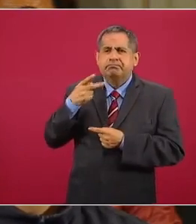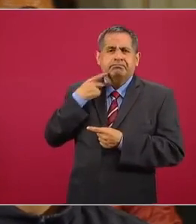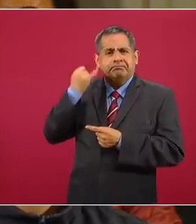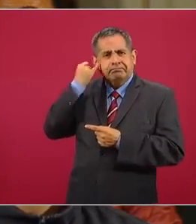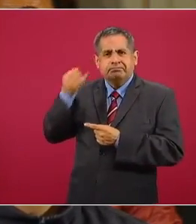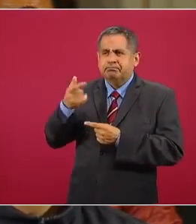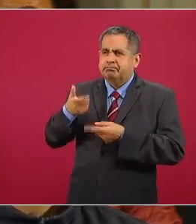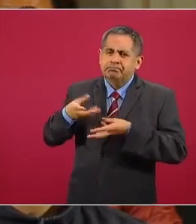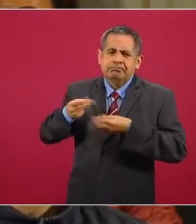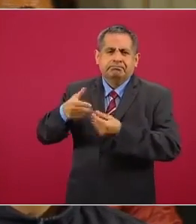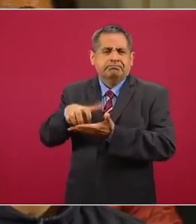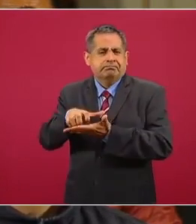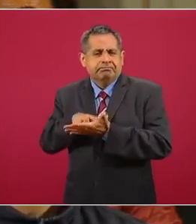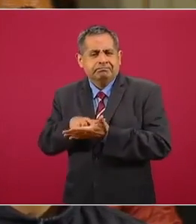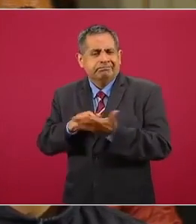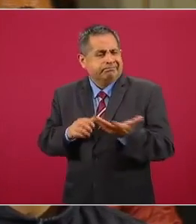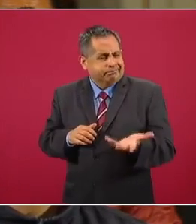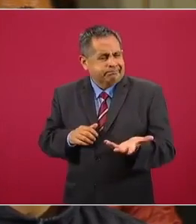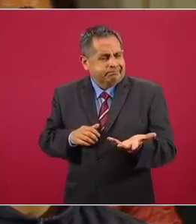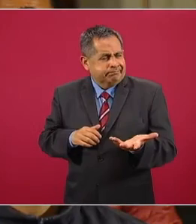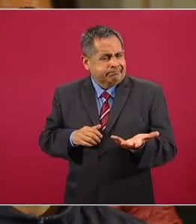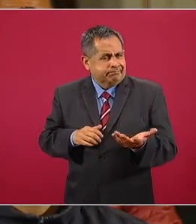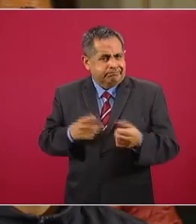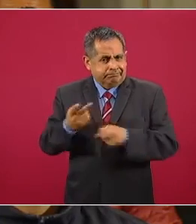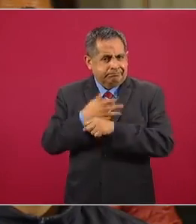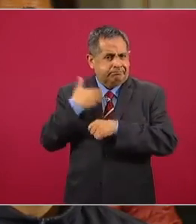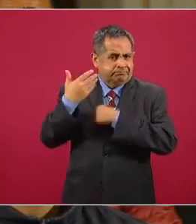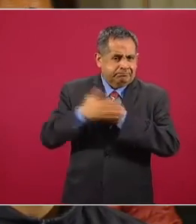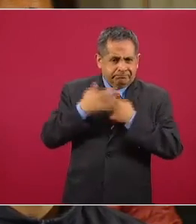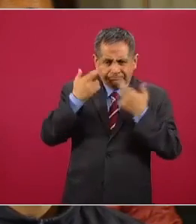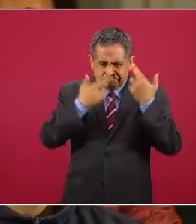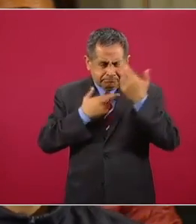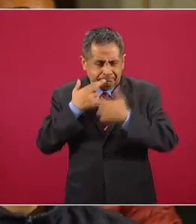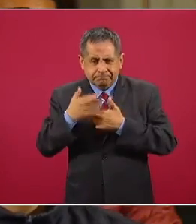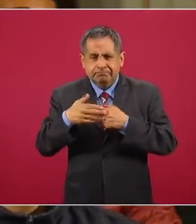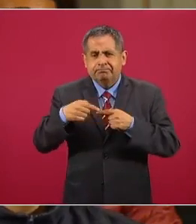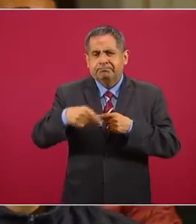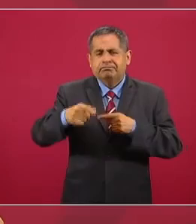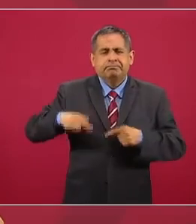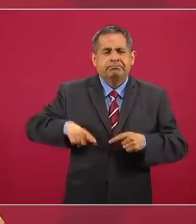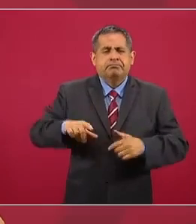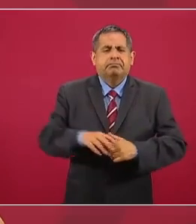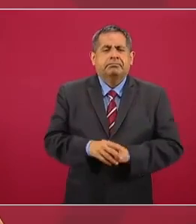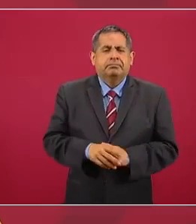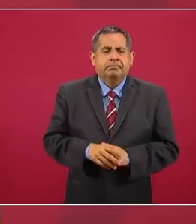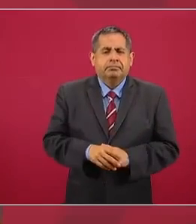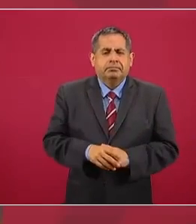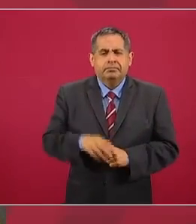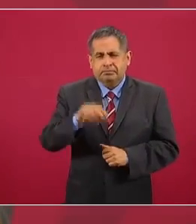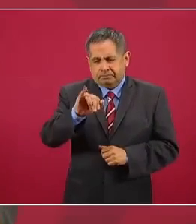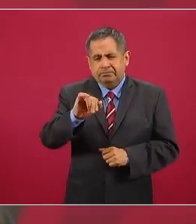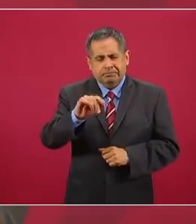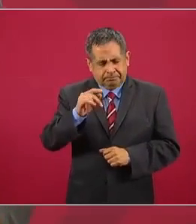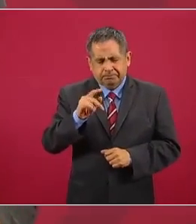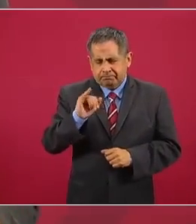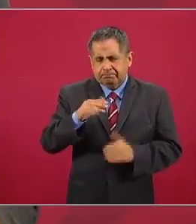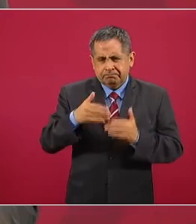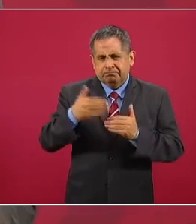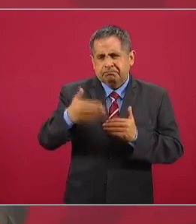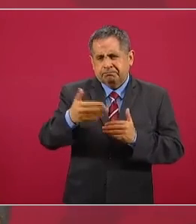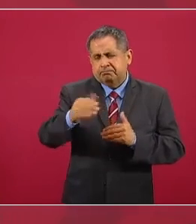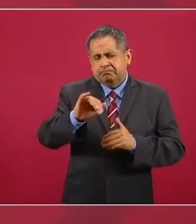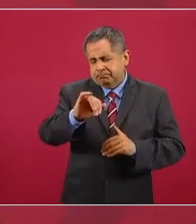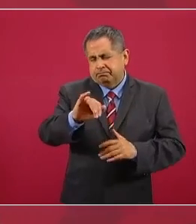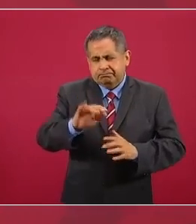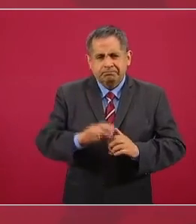austeridad. ¿Esta situación se va a revisar en este gobierno? Sí, pero más adelante. O